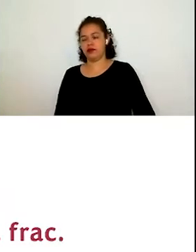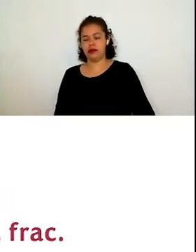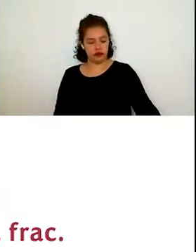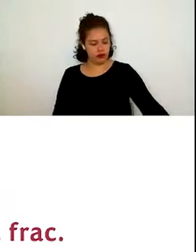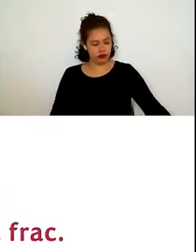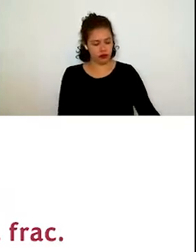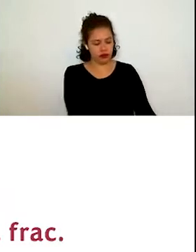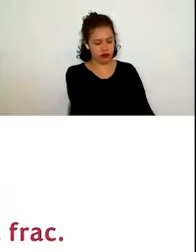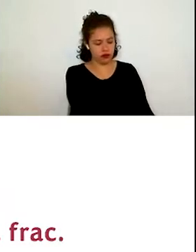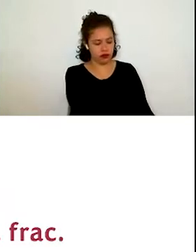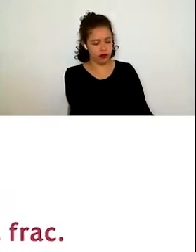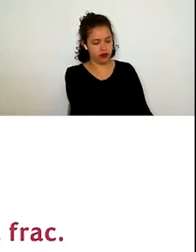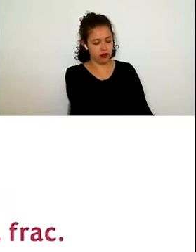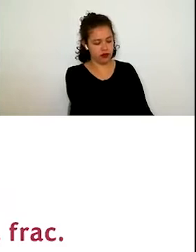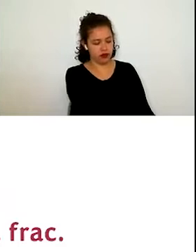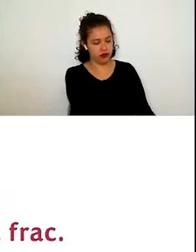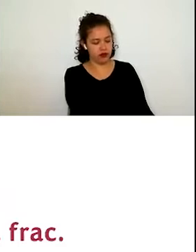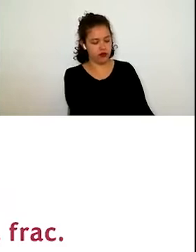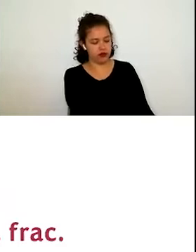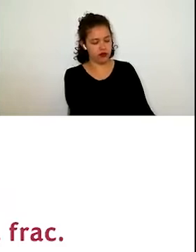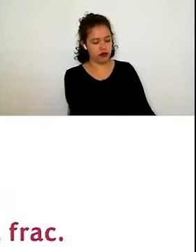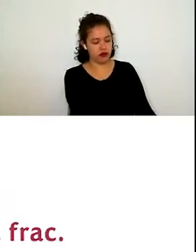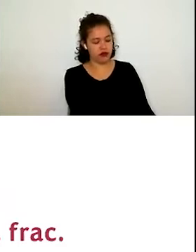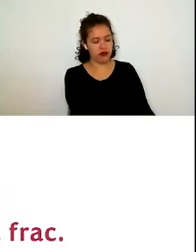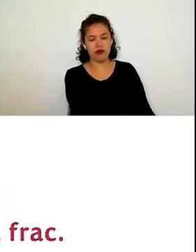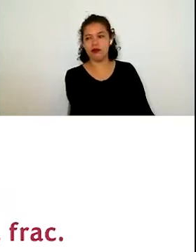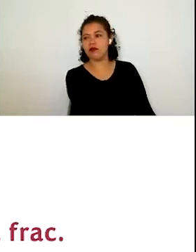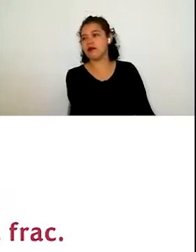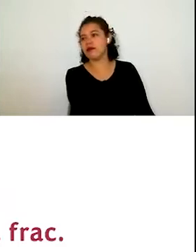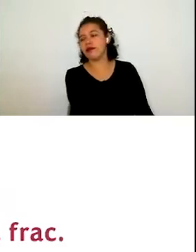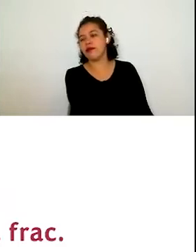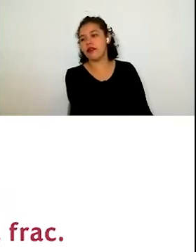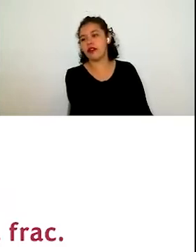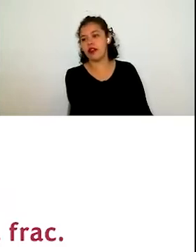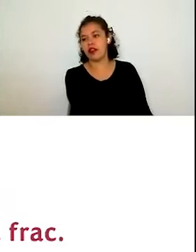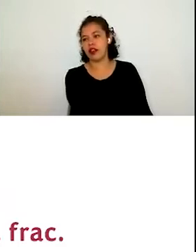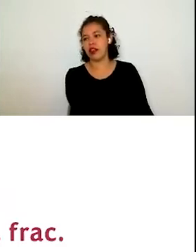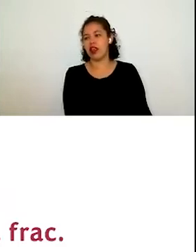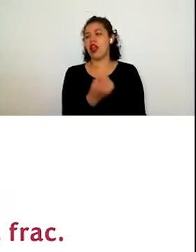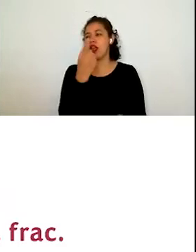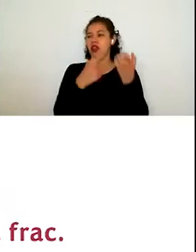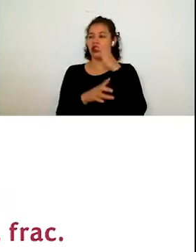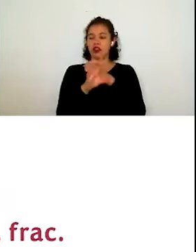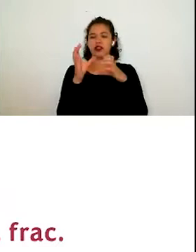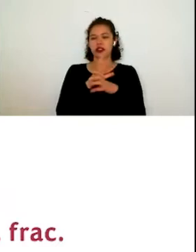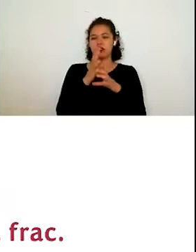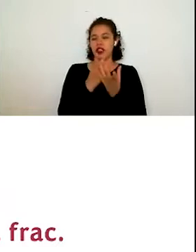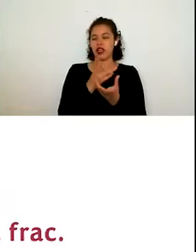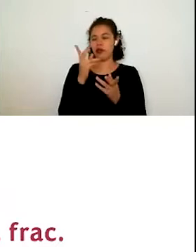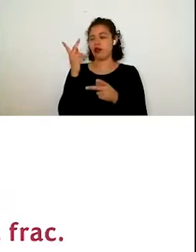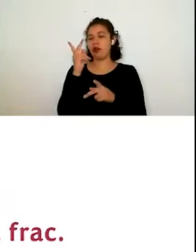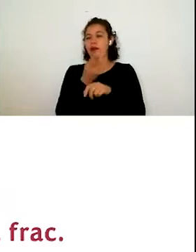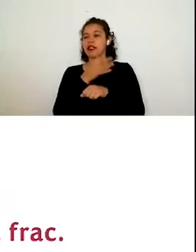Existen algunas hipótesis en que el consejo directivo de esta junta puede llegar a nombrar un miembro